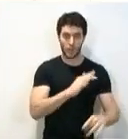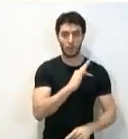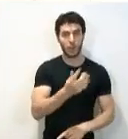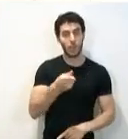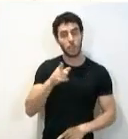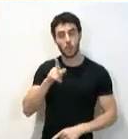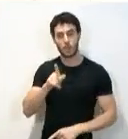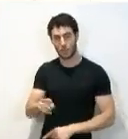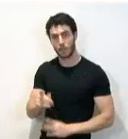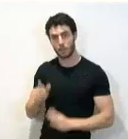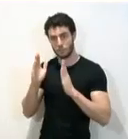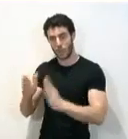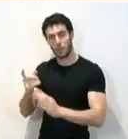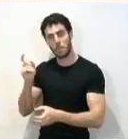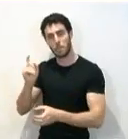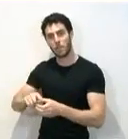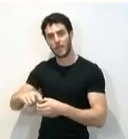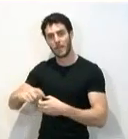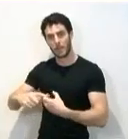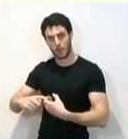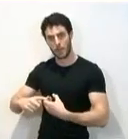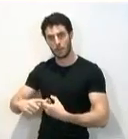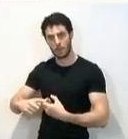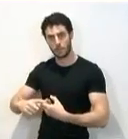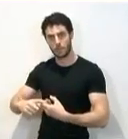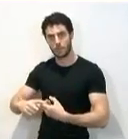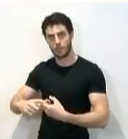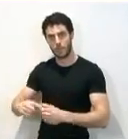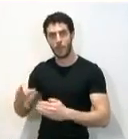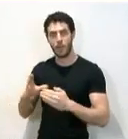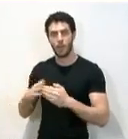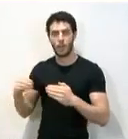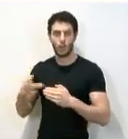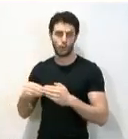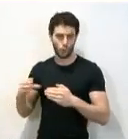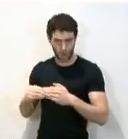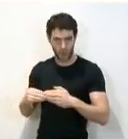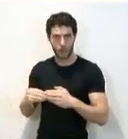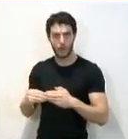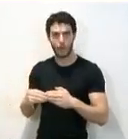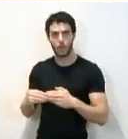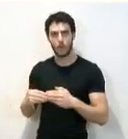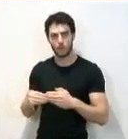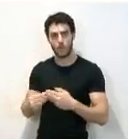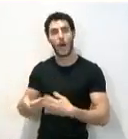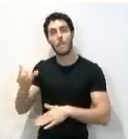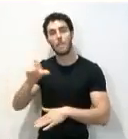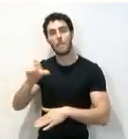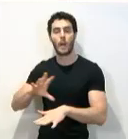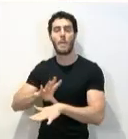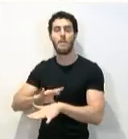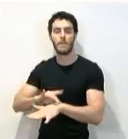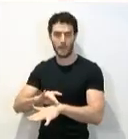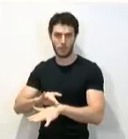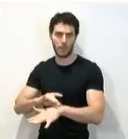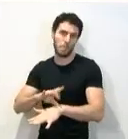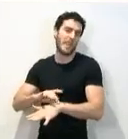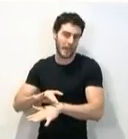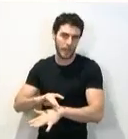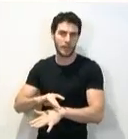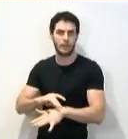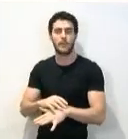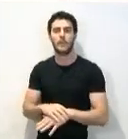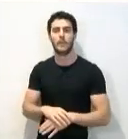contar con la participación de los usuarios, de los enfermos, de los pacientes que